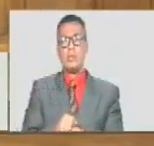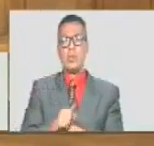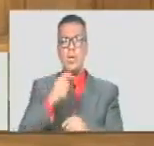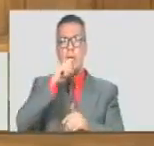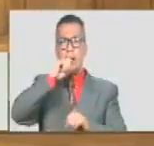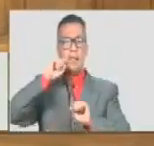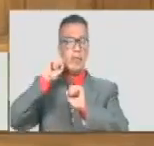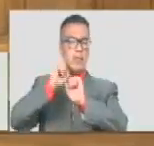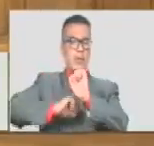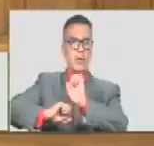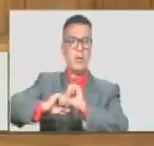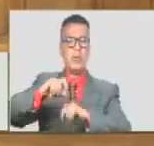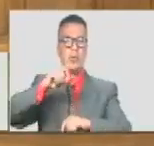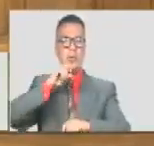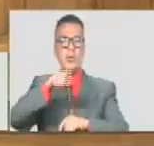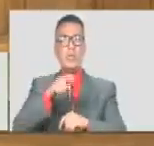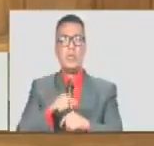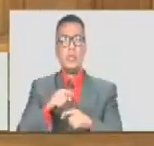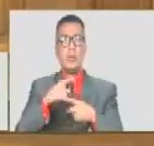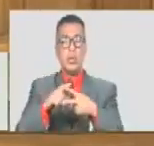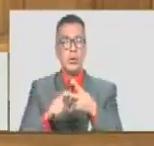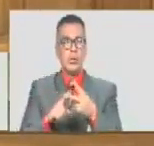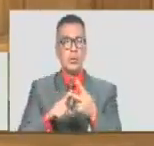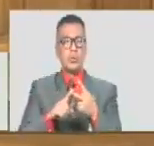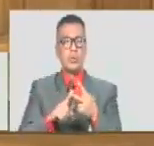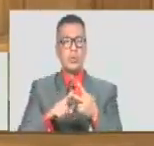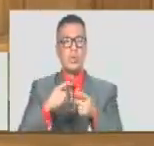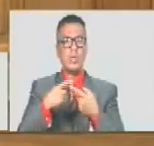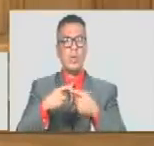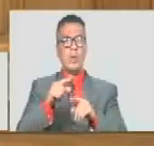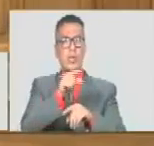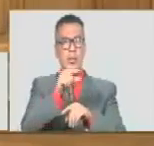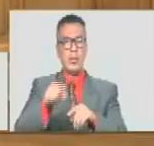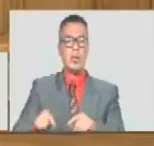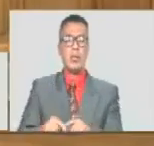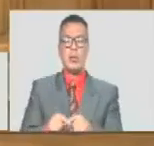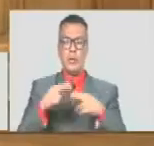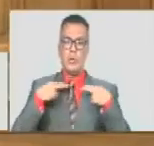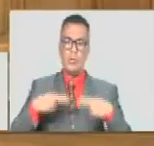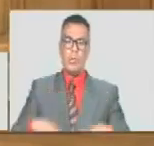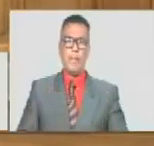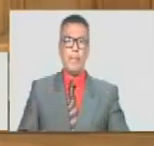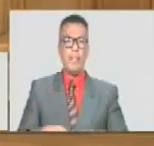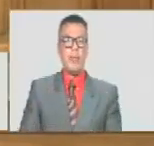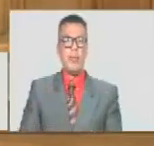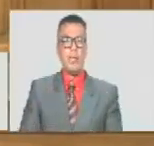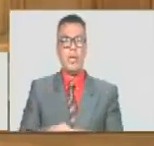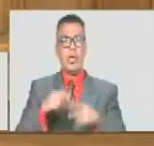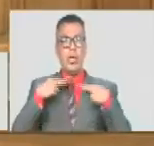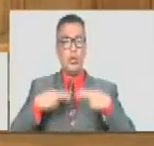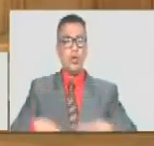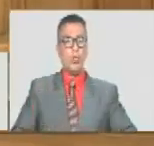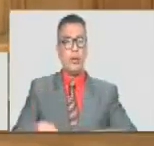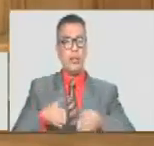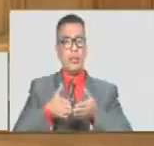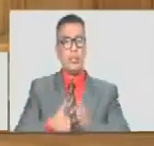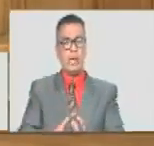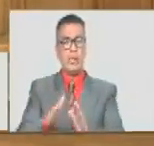y la discriminación es algo que va contra la esencia y la dignidad humana. El ser humano no nace